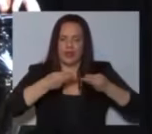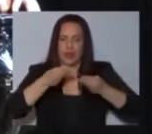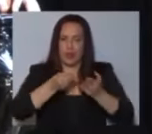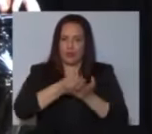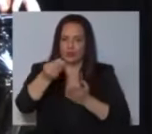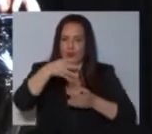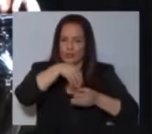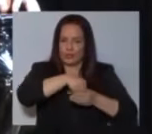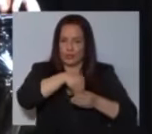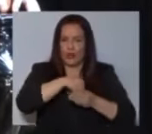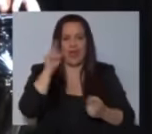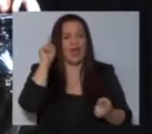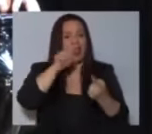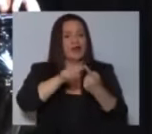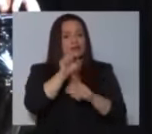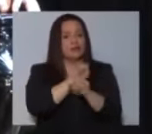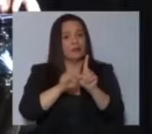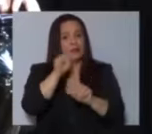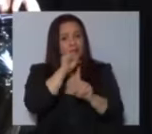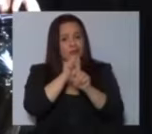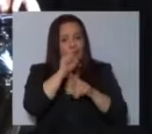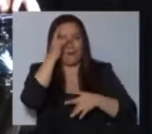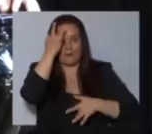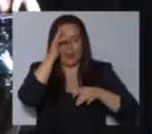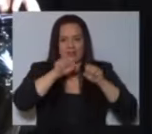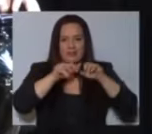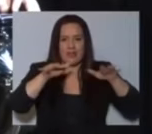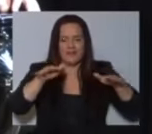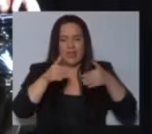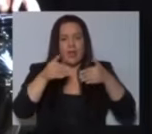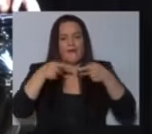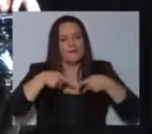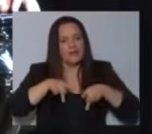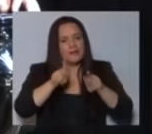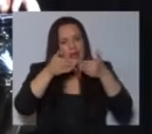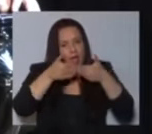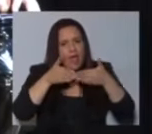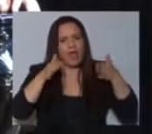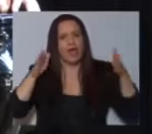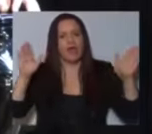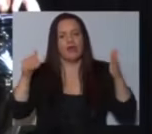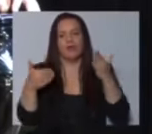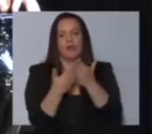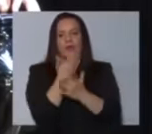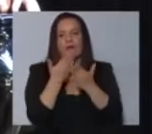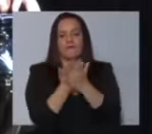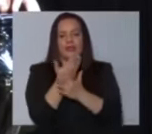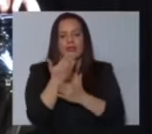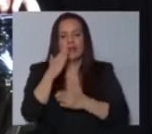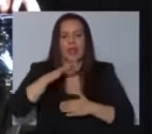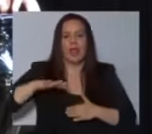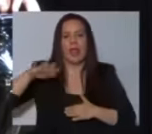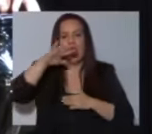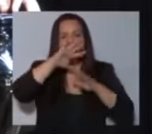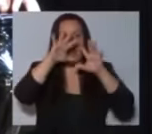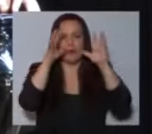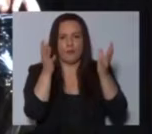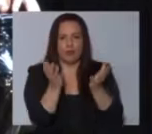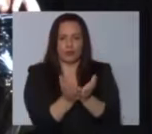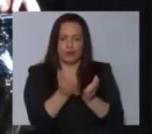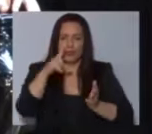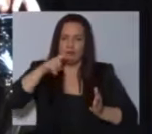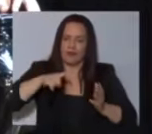interno hasta que la situación de la pandemia permita abrirnos nuevamente al mundo. Debemos apoyar